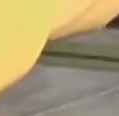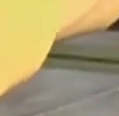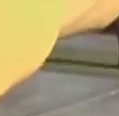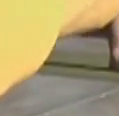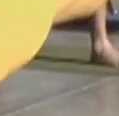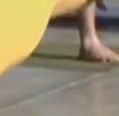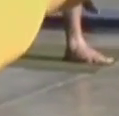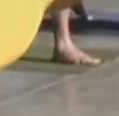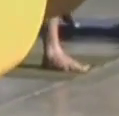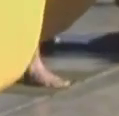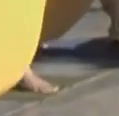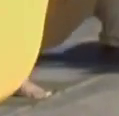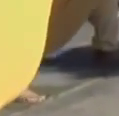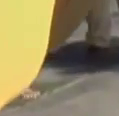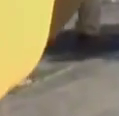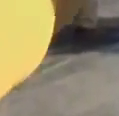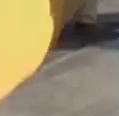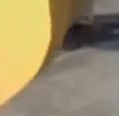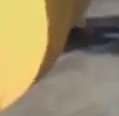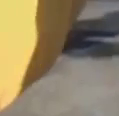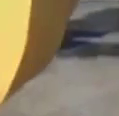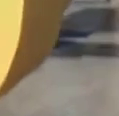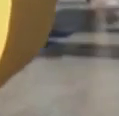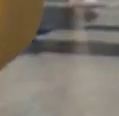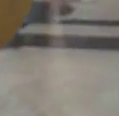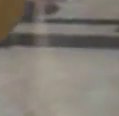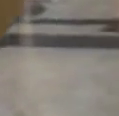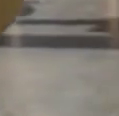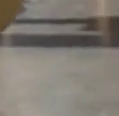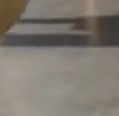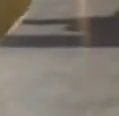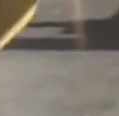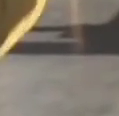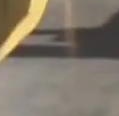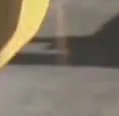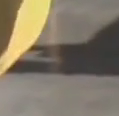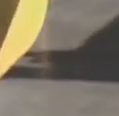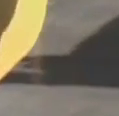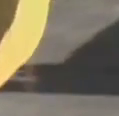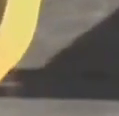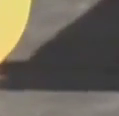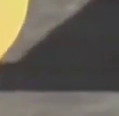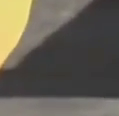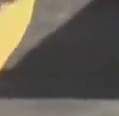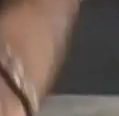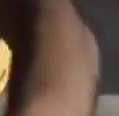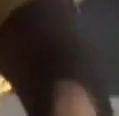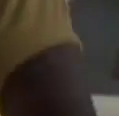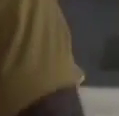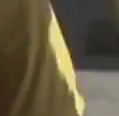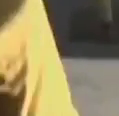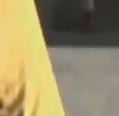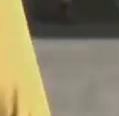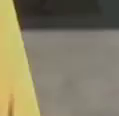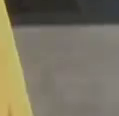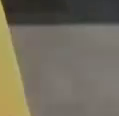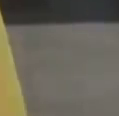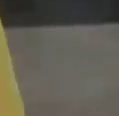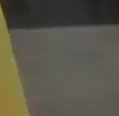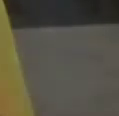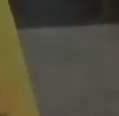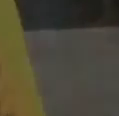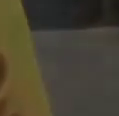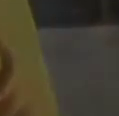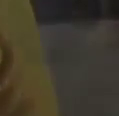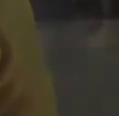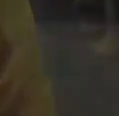siguen yendo desde la Ciudad de México y ahora también desde Cuernavaca. Es difícil. México está pasando